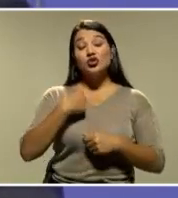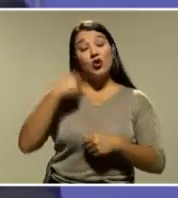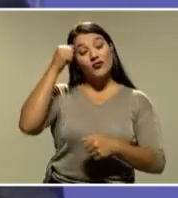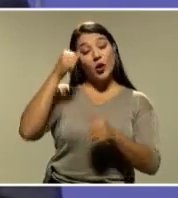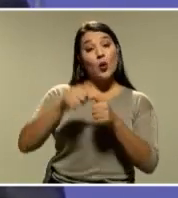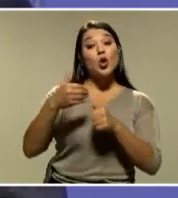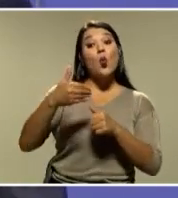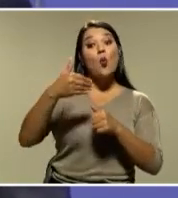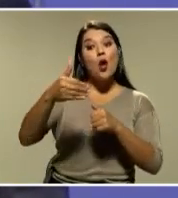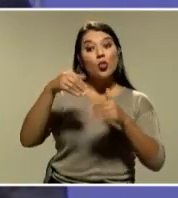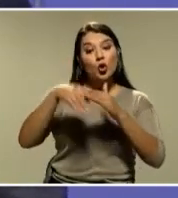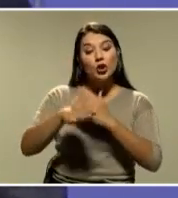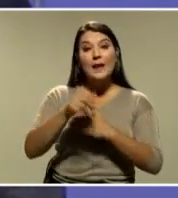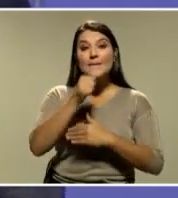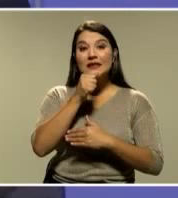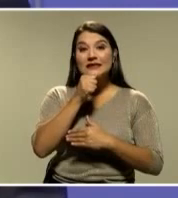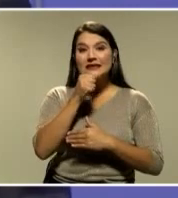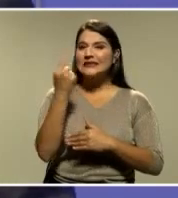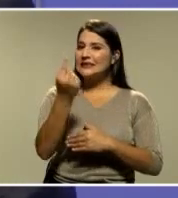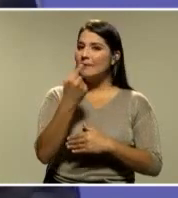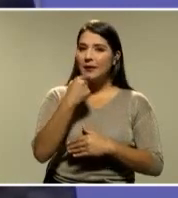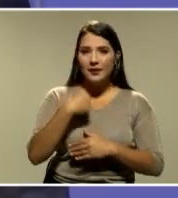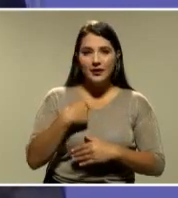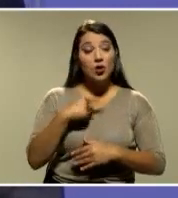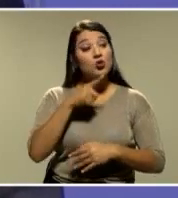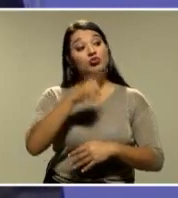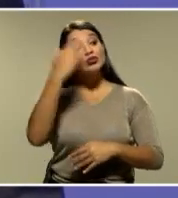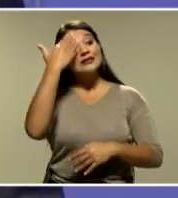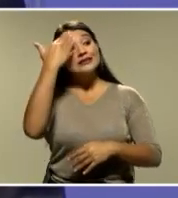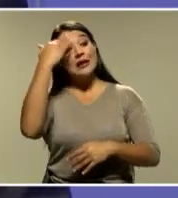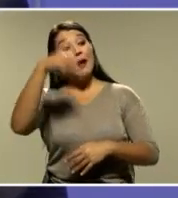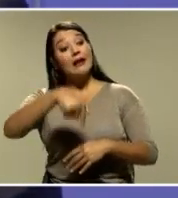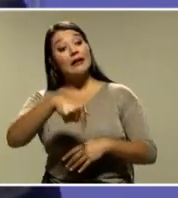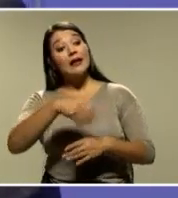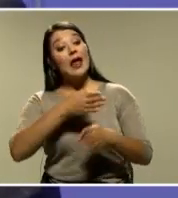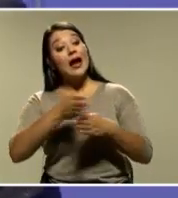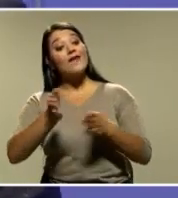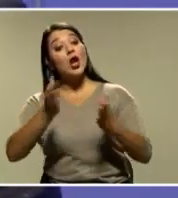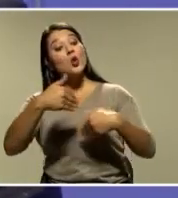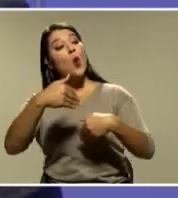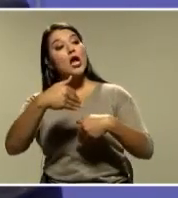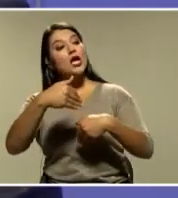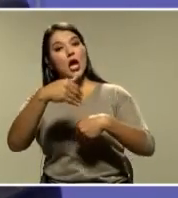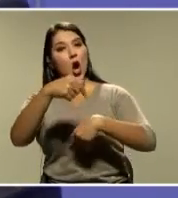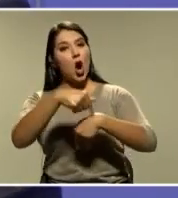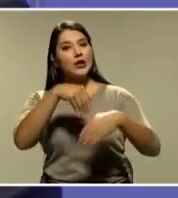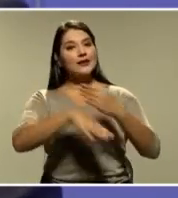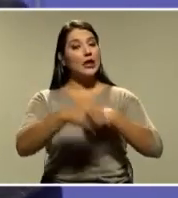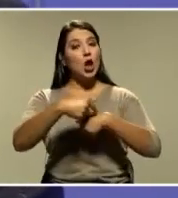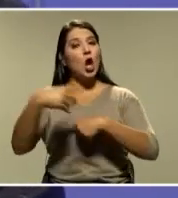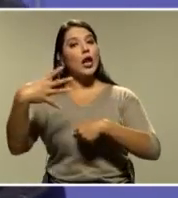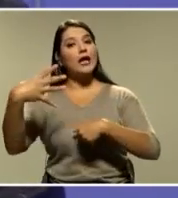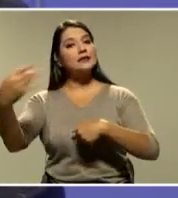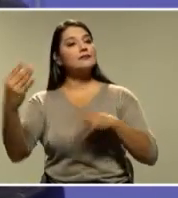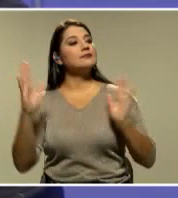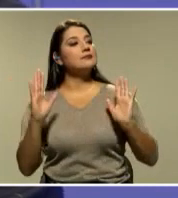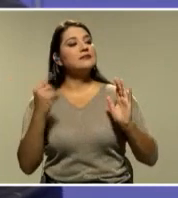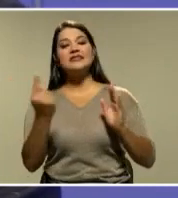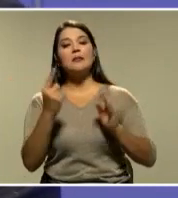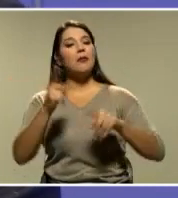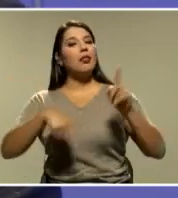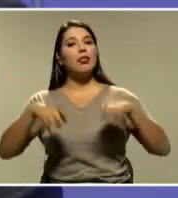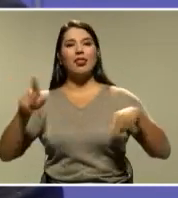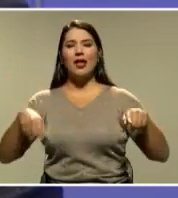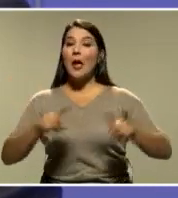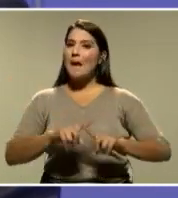siempre me decían, toma en cuenta que en periodismo no existe horario. Pero no, uno no se pensiona del periodismo. Yo siempre estoy al tanto de todas